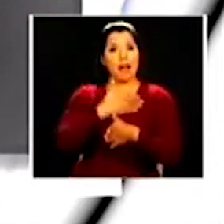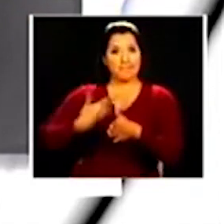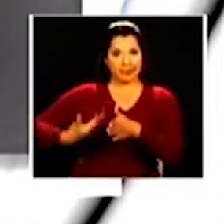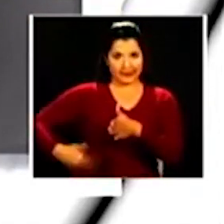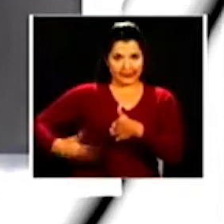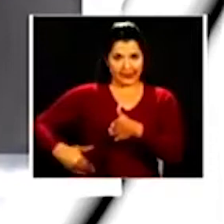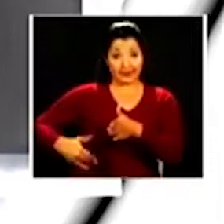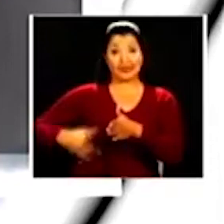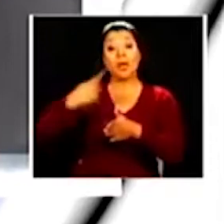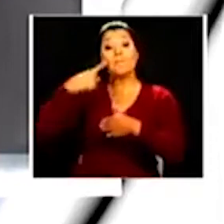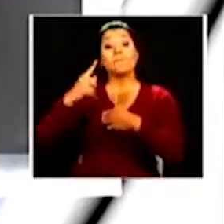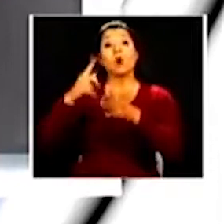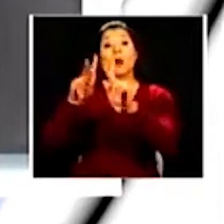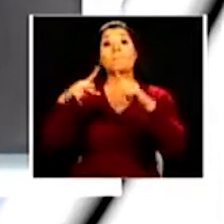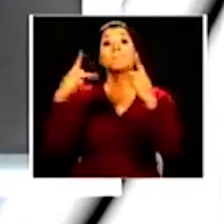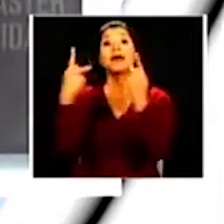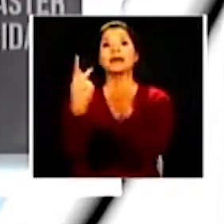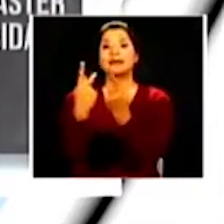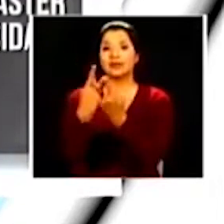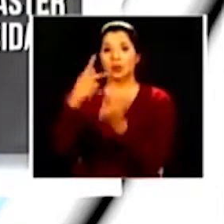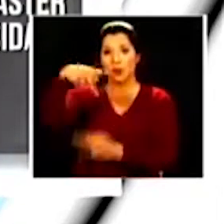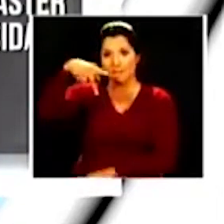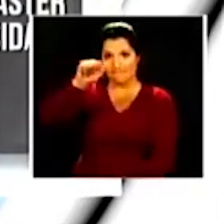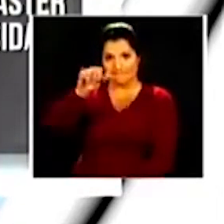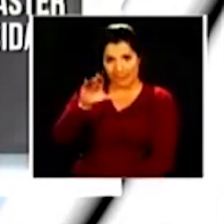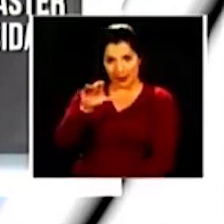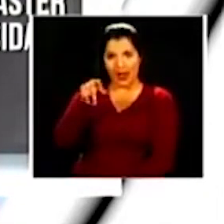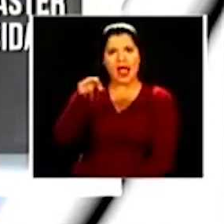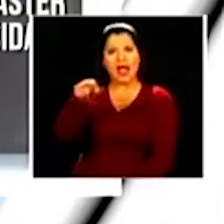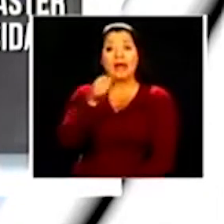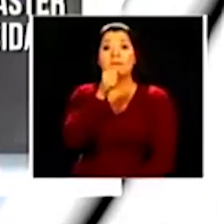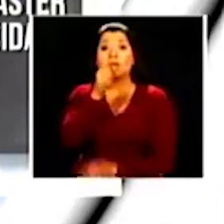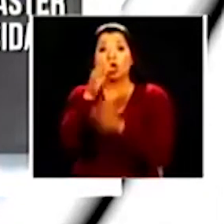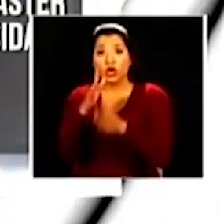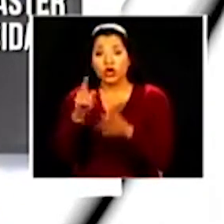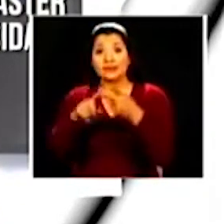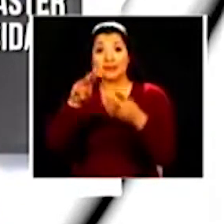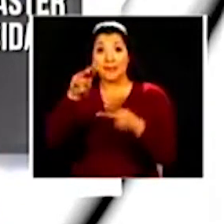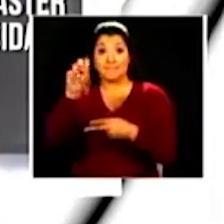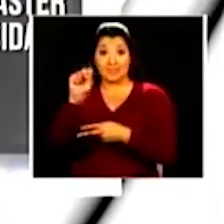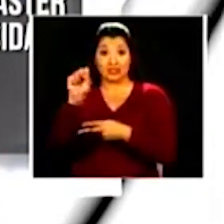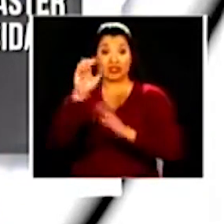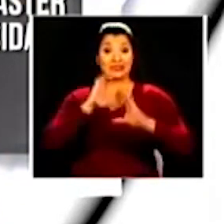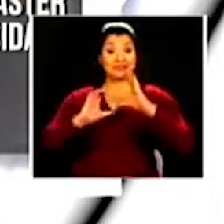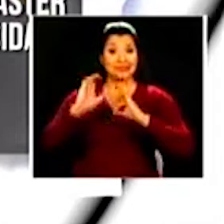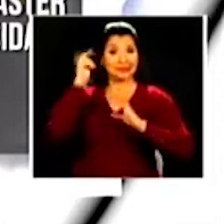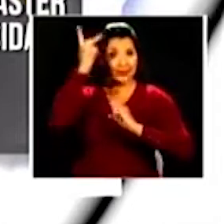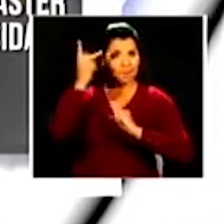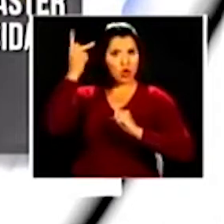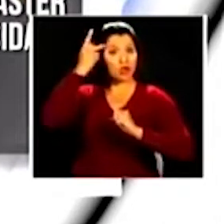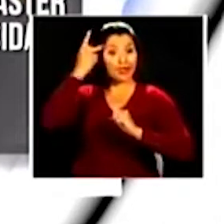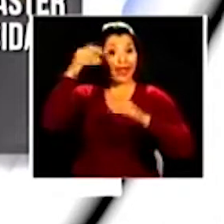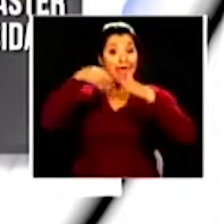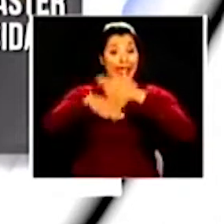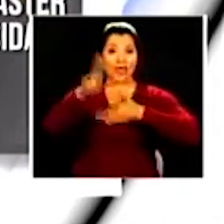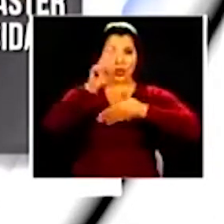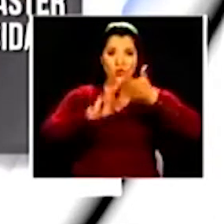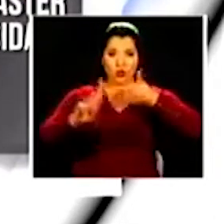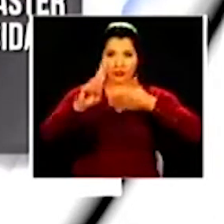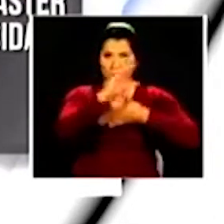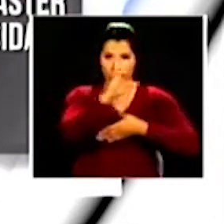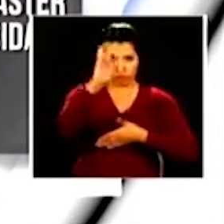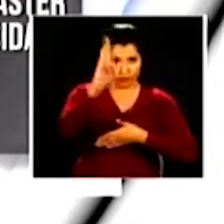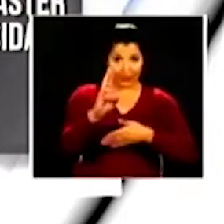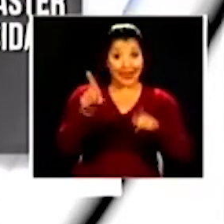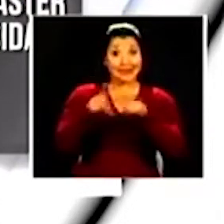el partido Acción Ciudadana. Periodista y máster en Ciencias Políticas por la Universidad de Costa Rica y máster